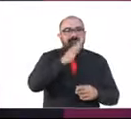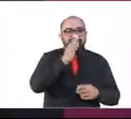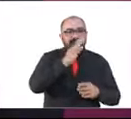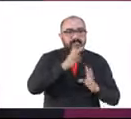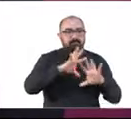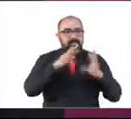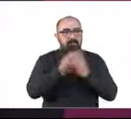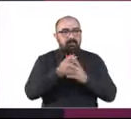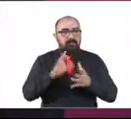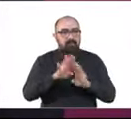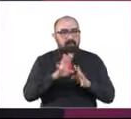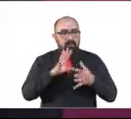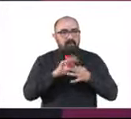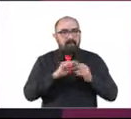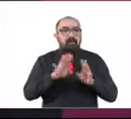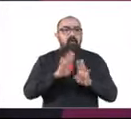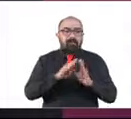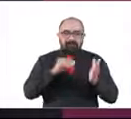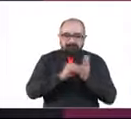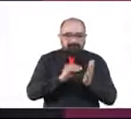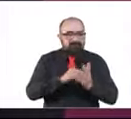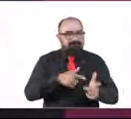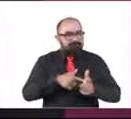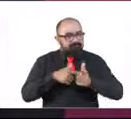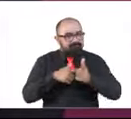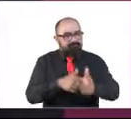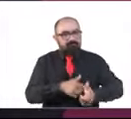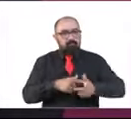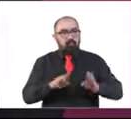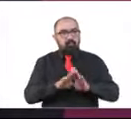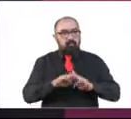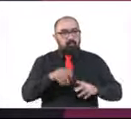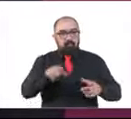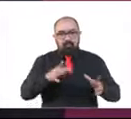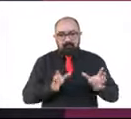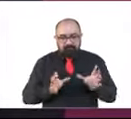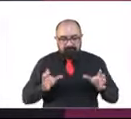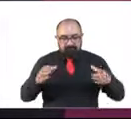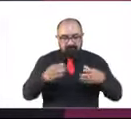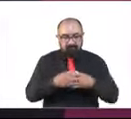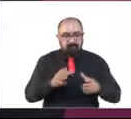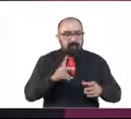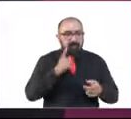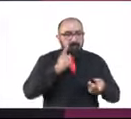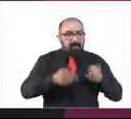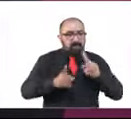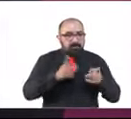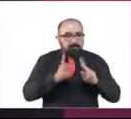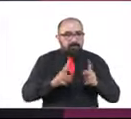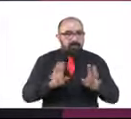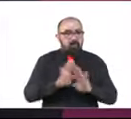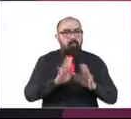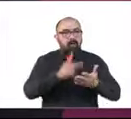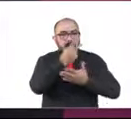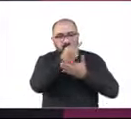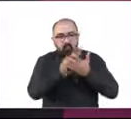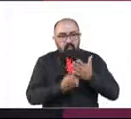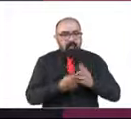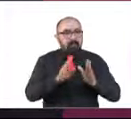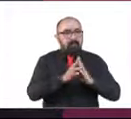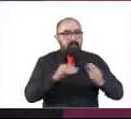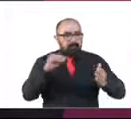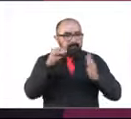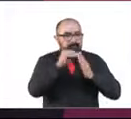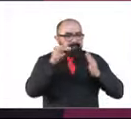este beneficio que ha traído esta comisión, el poder empezar a tener ese tipo de programas de políticas regionales para